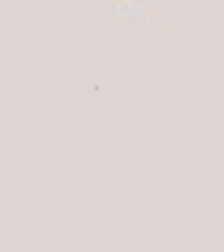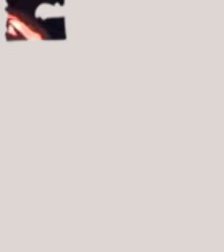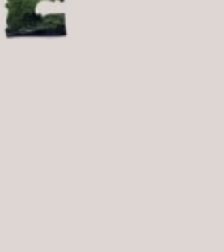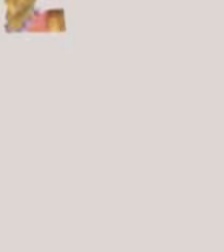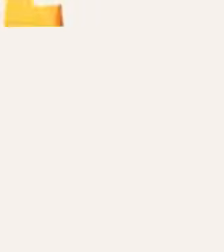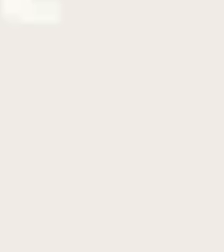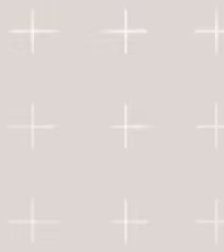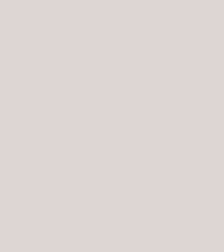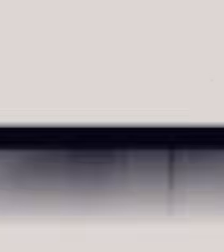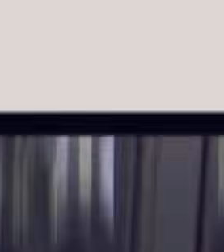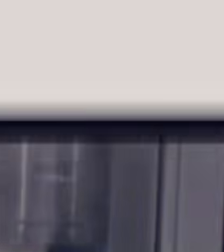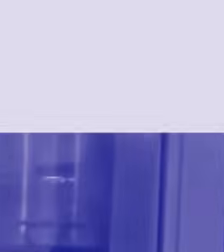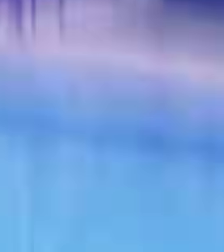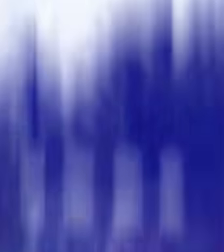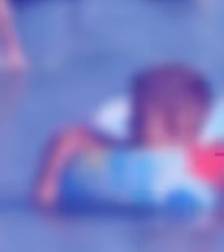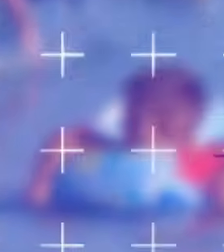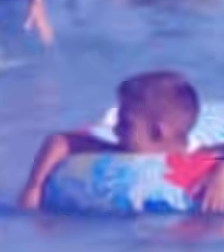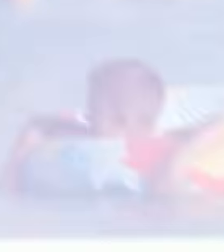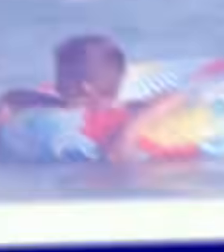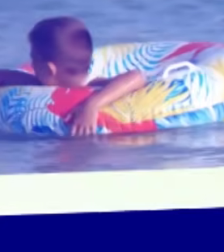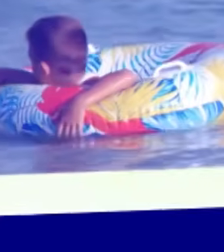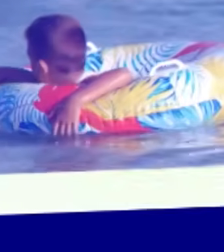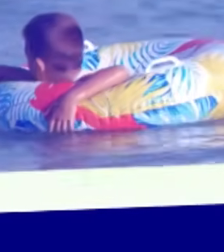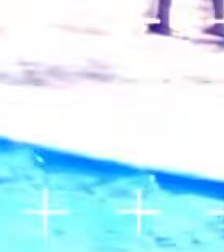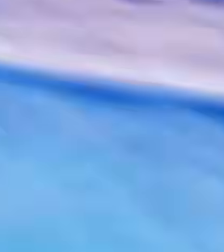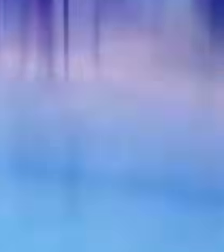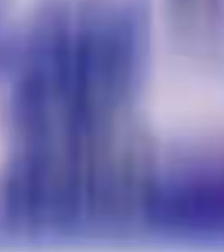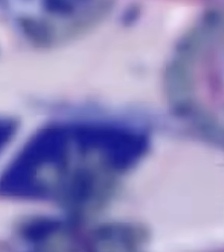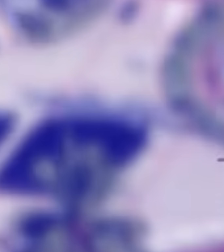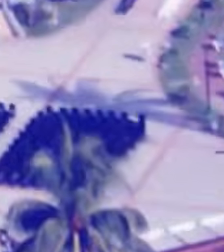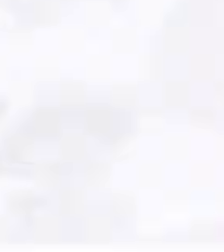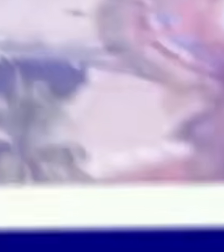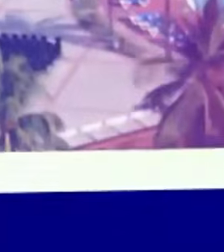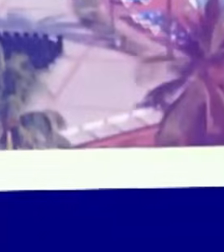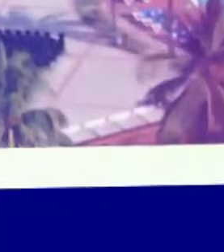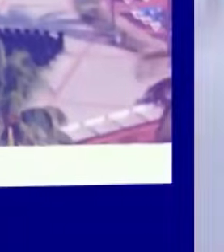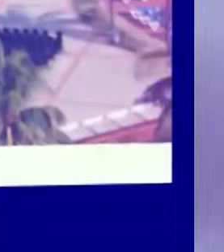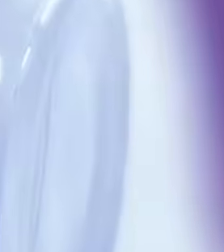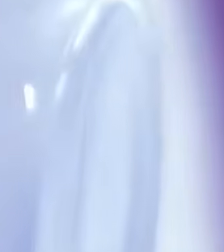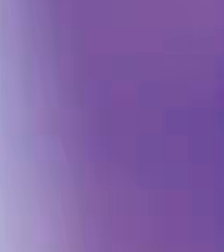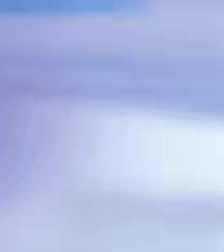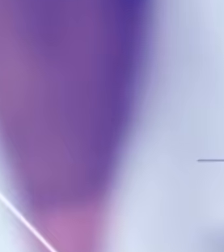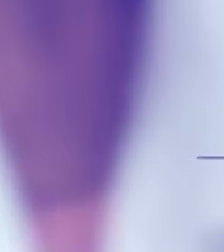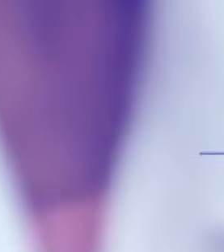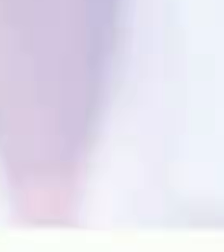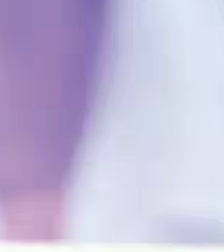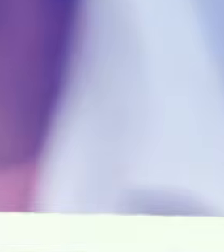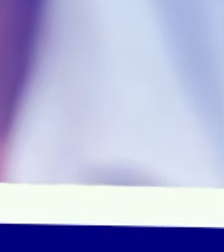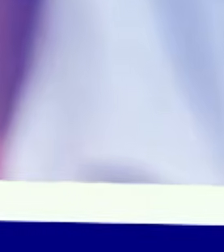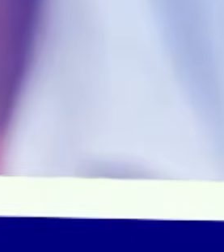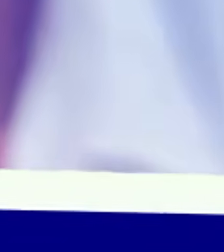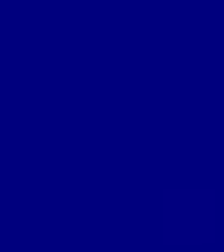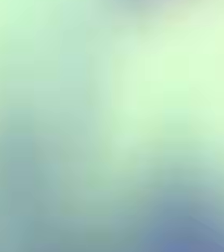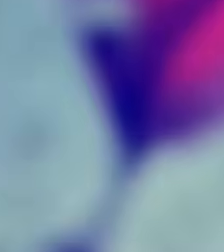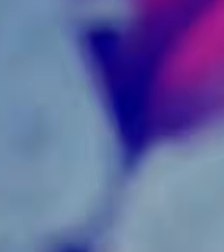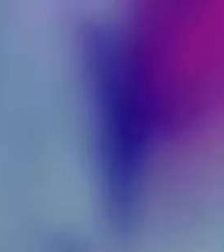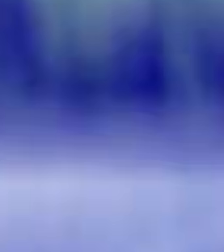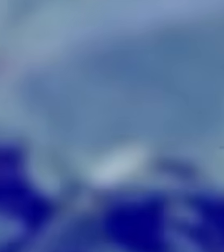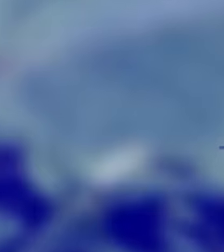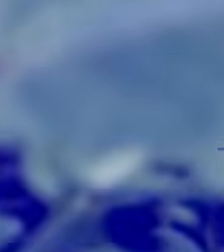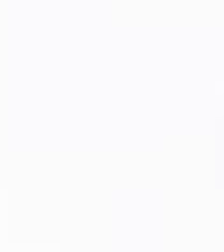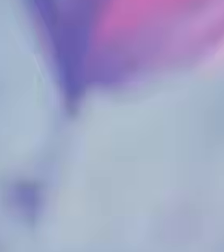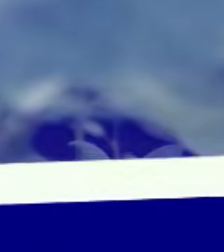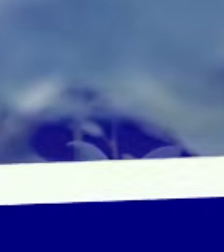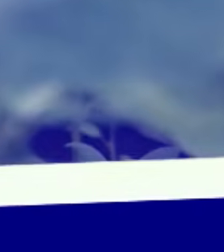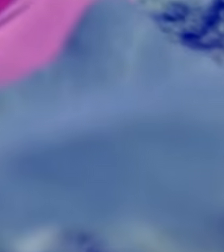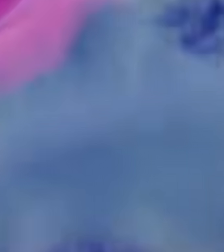Juntos por Mayabeque, donde el sol quiere bailar. Juntos por Mayabeque, manos